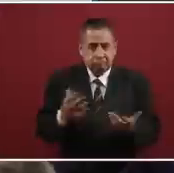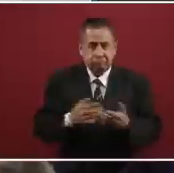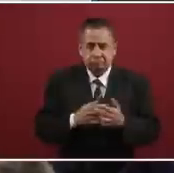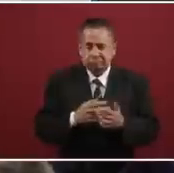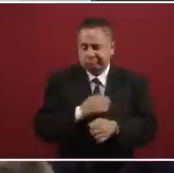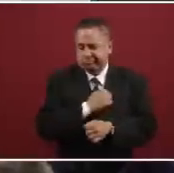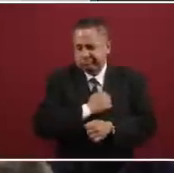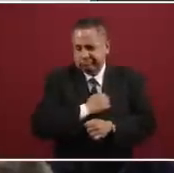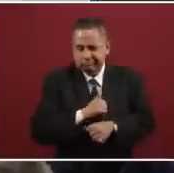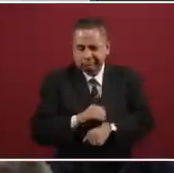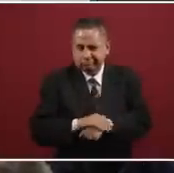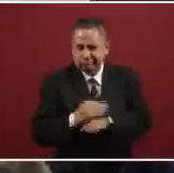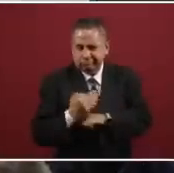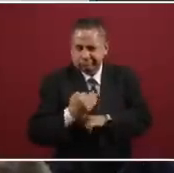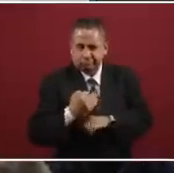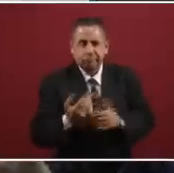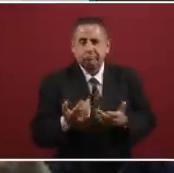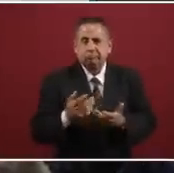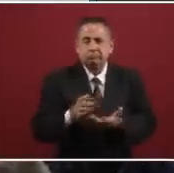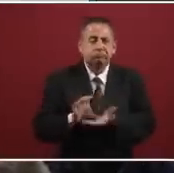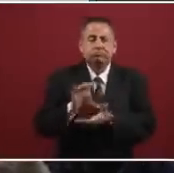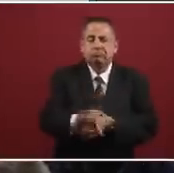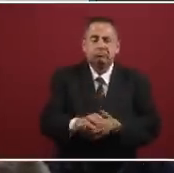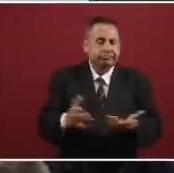cercanos a él,